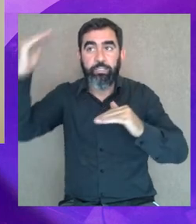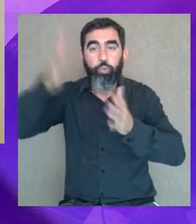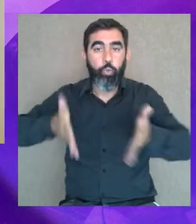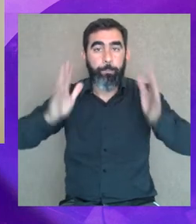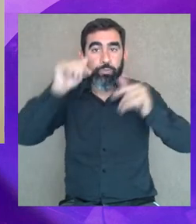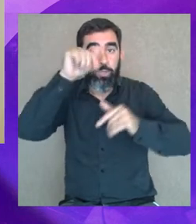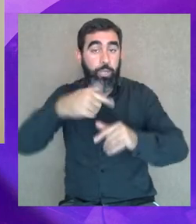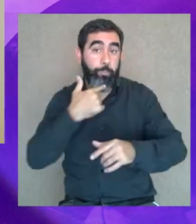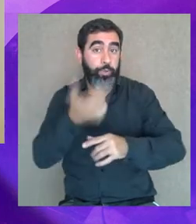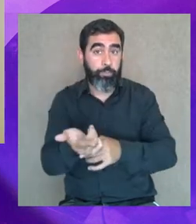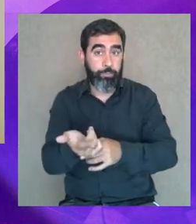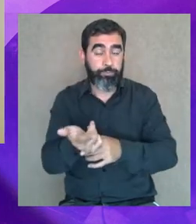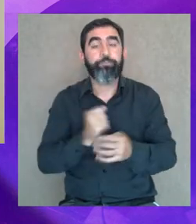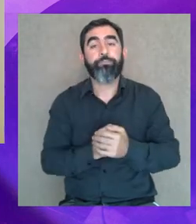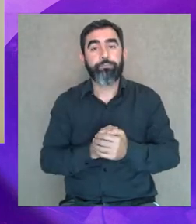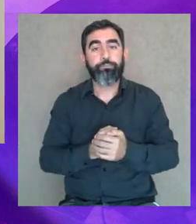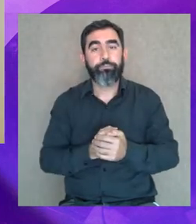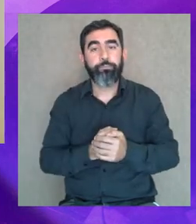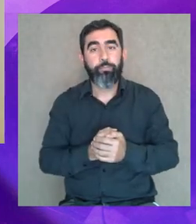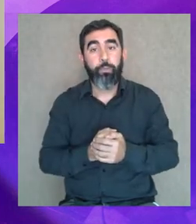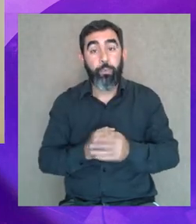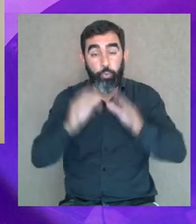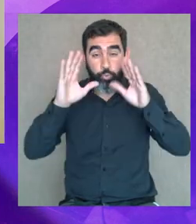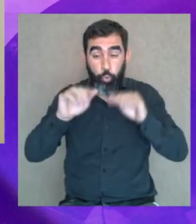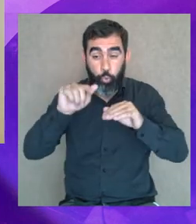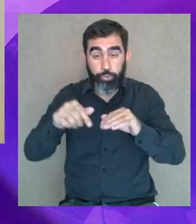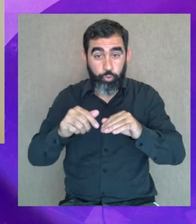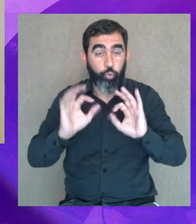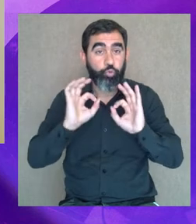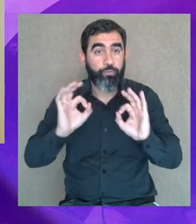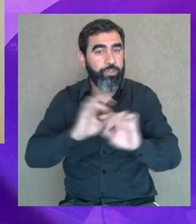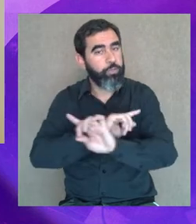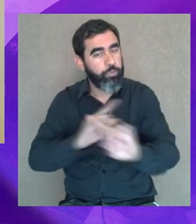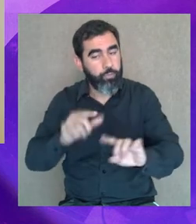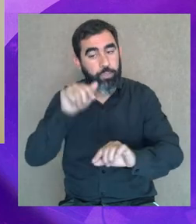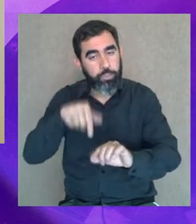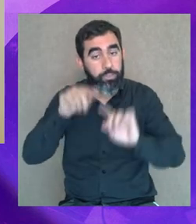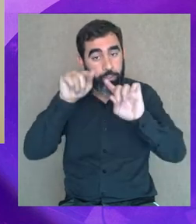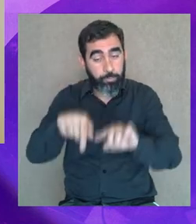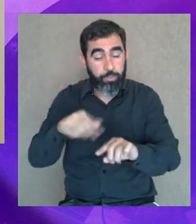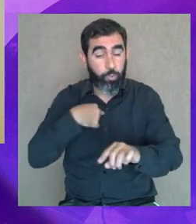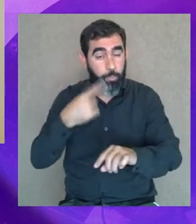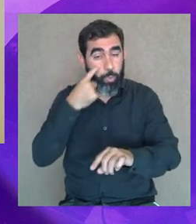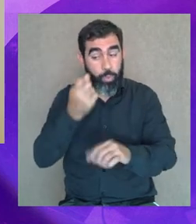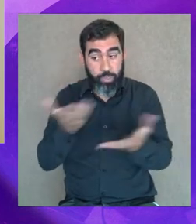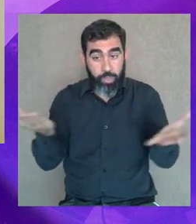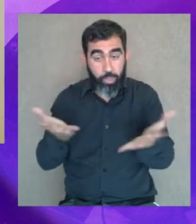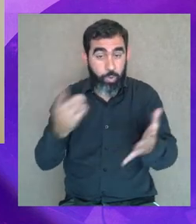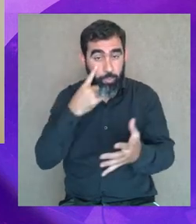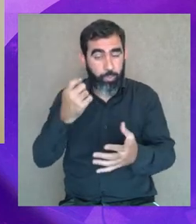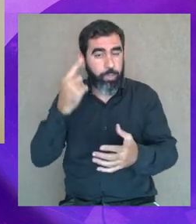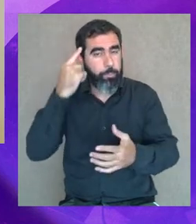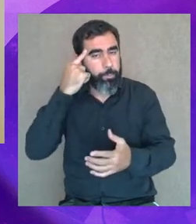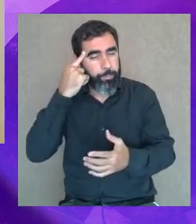auditorio del director pero como si todo eso fuera poco es quizás aquí yo me di cuenta hoy